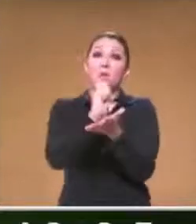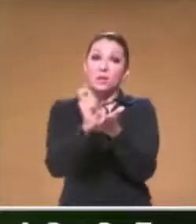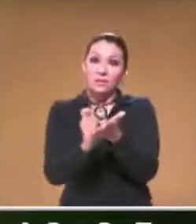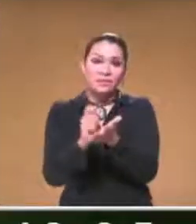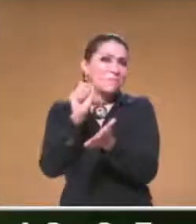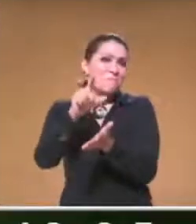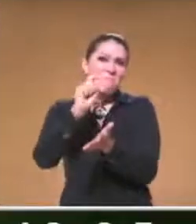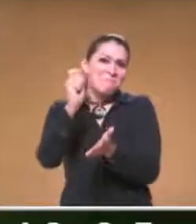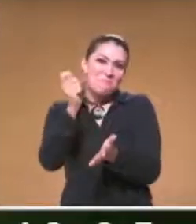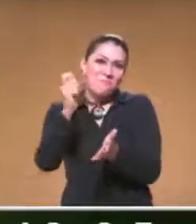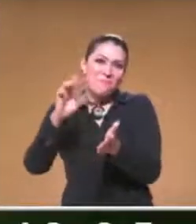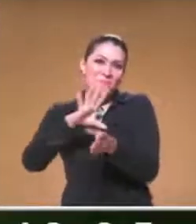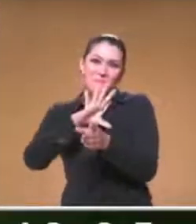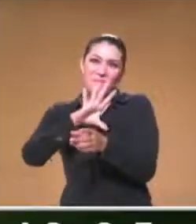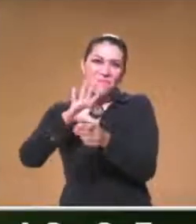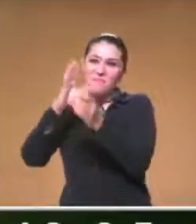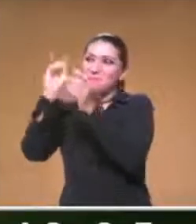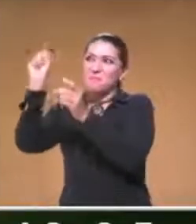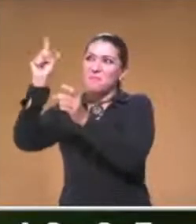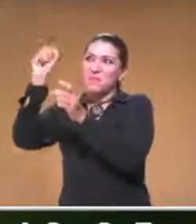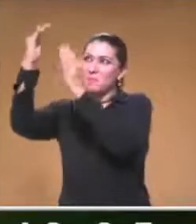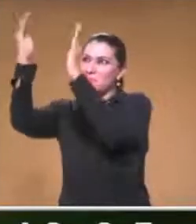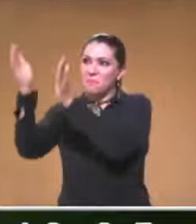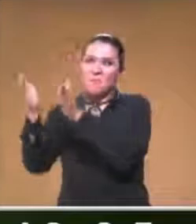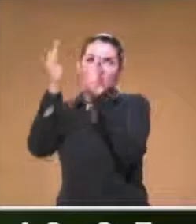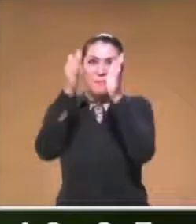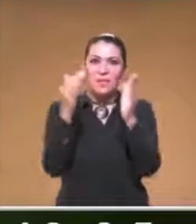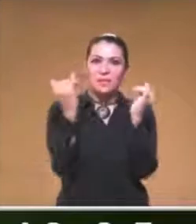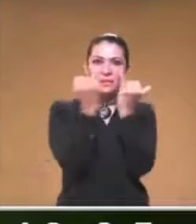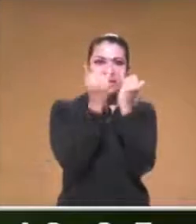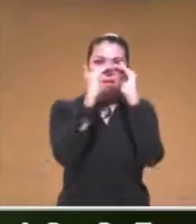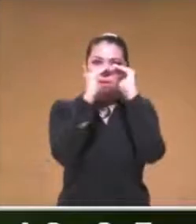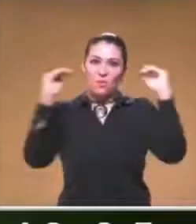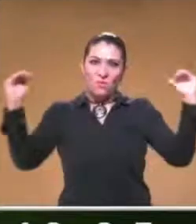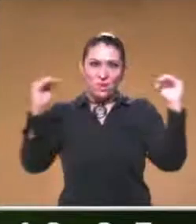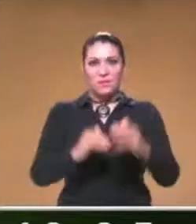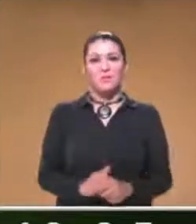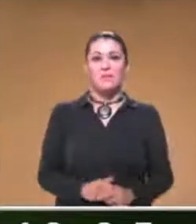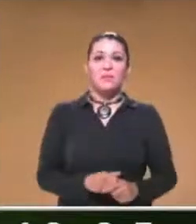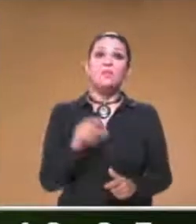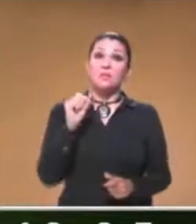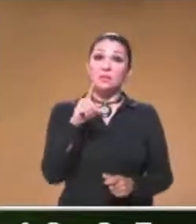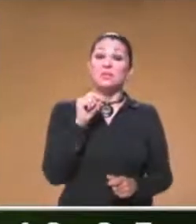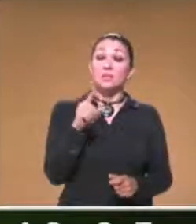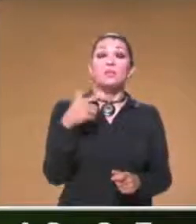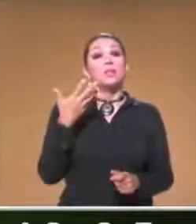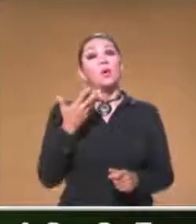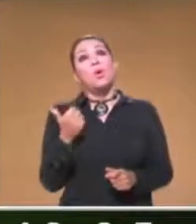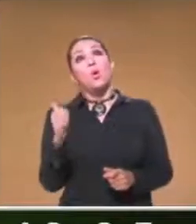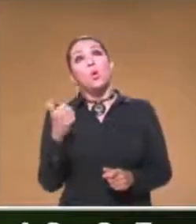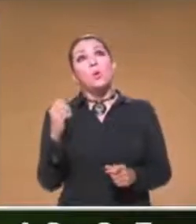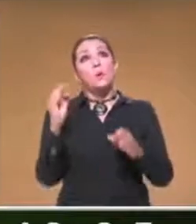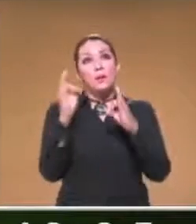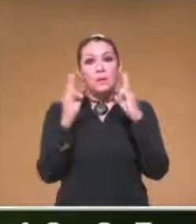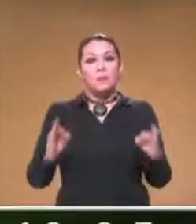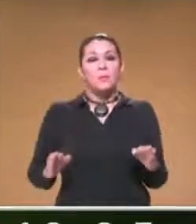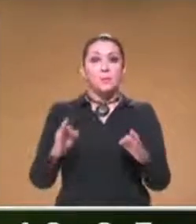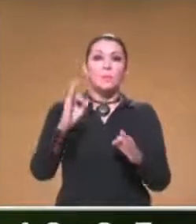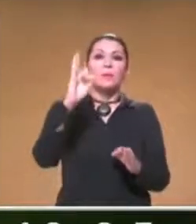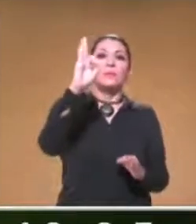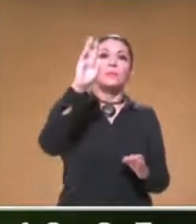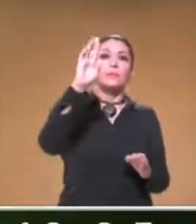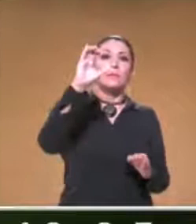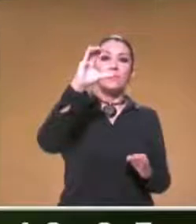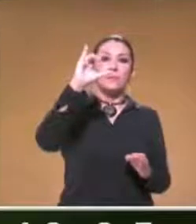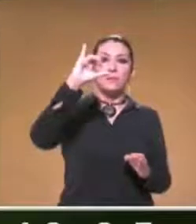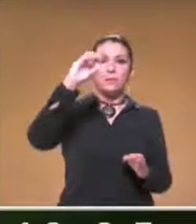forma distinta. Bien. También tengo la fracción decimal. La fracción decimal es aquella en la